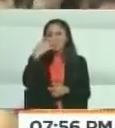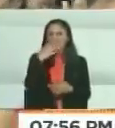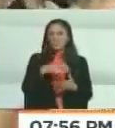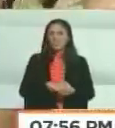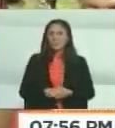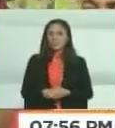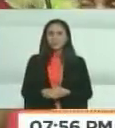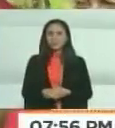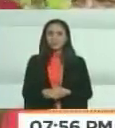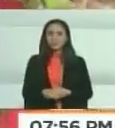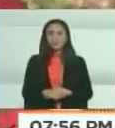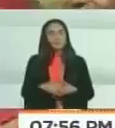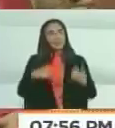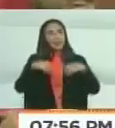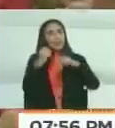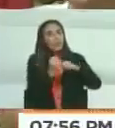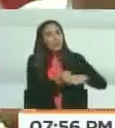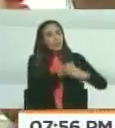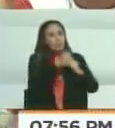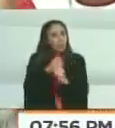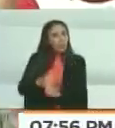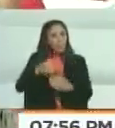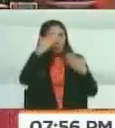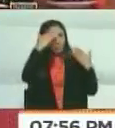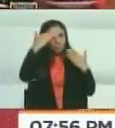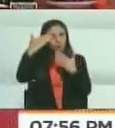¡Yaquera desde el Delta!